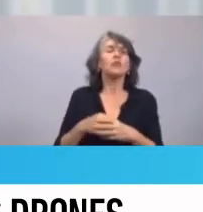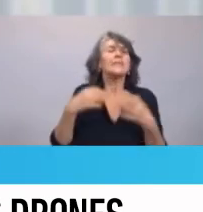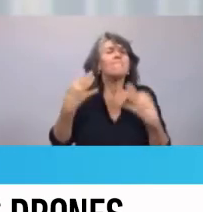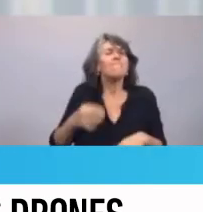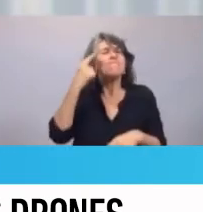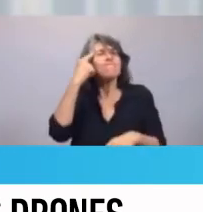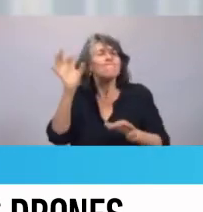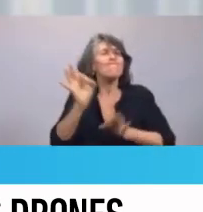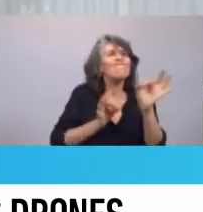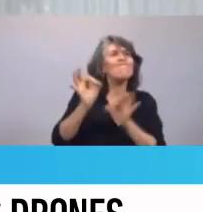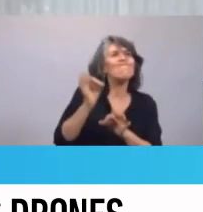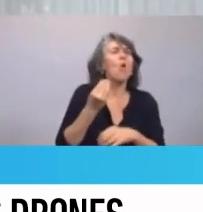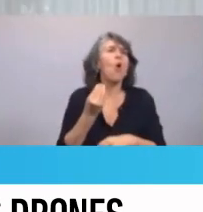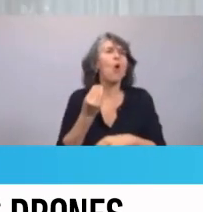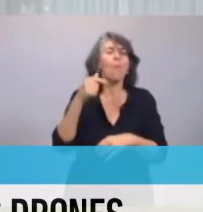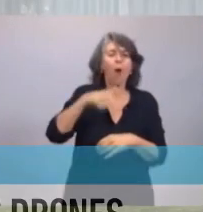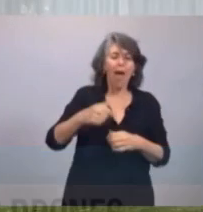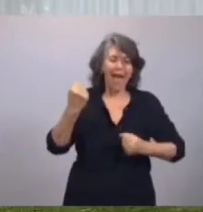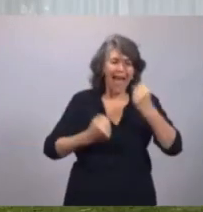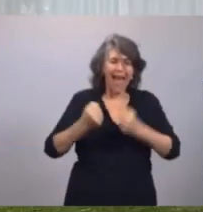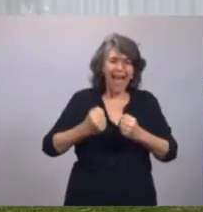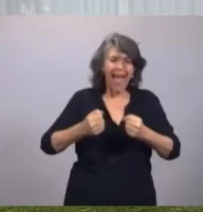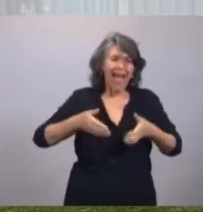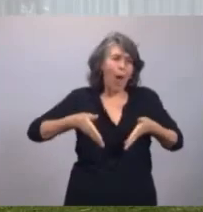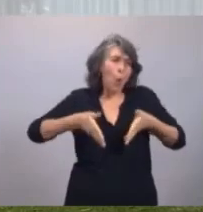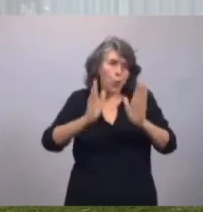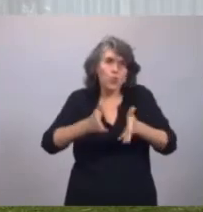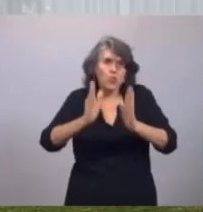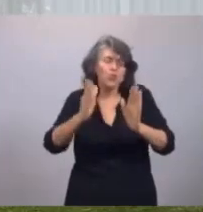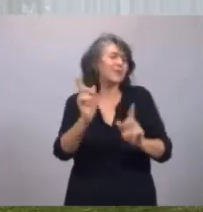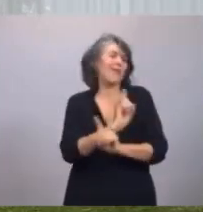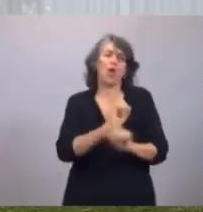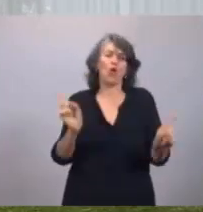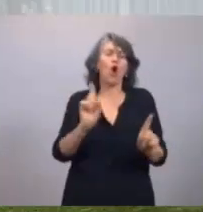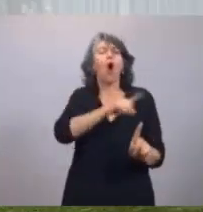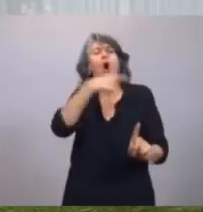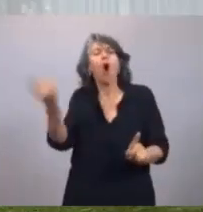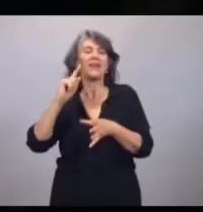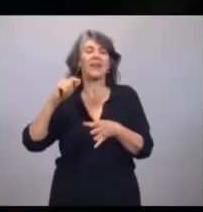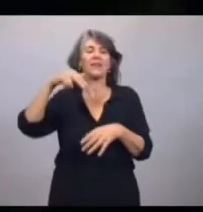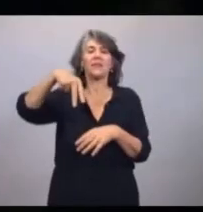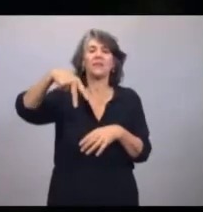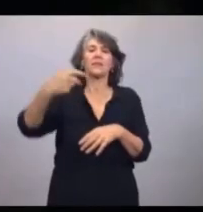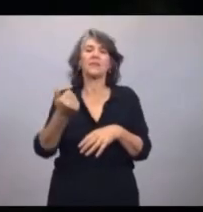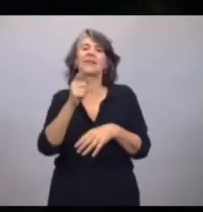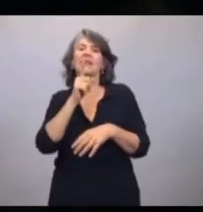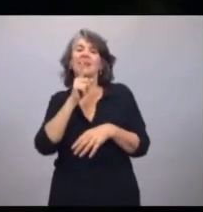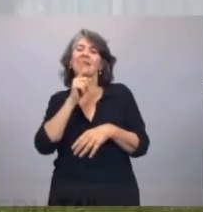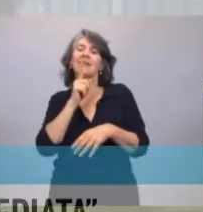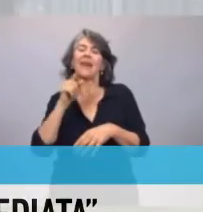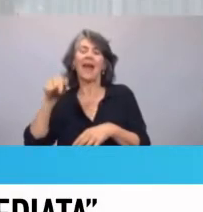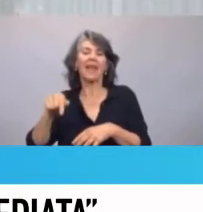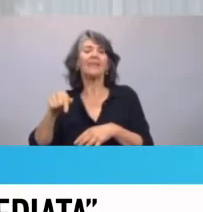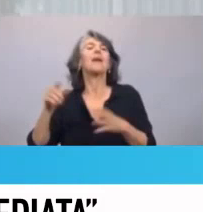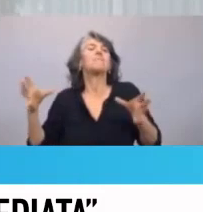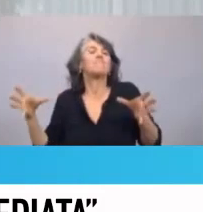se desplazara por tierra para dar una respuesta inmediata a los problemas de inseguridad en ámbitos Rurales fíjense que cada uno de estos elementos